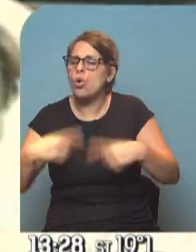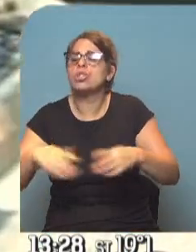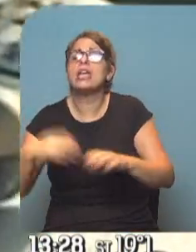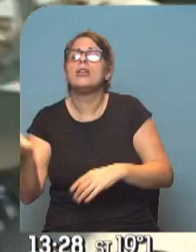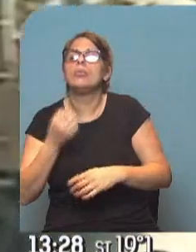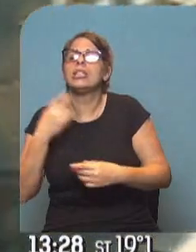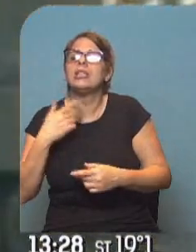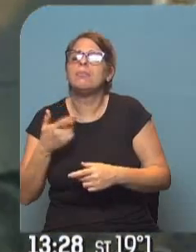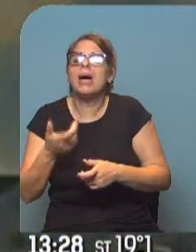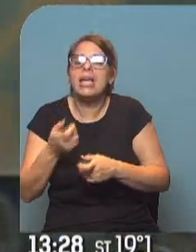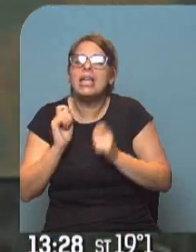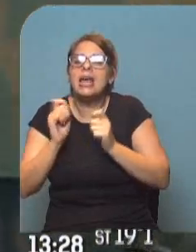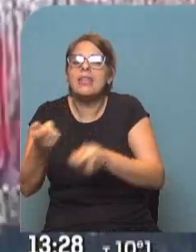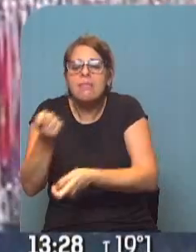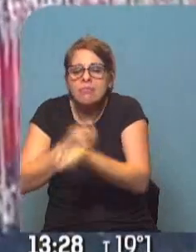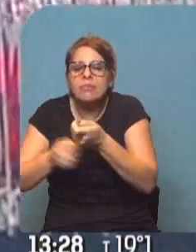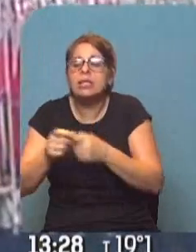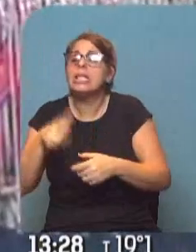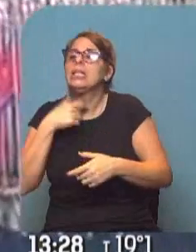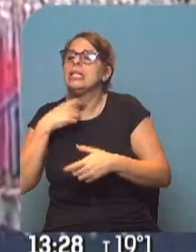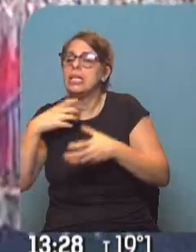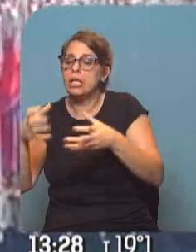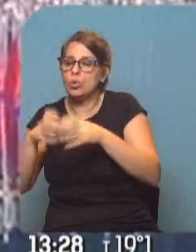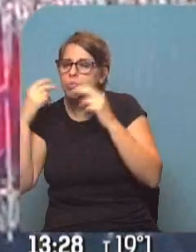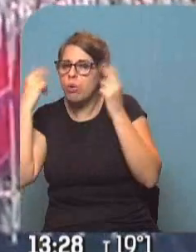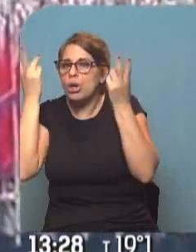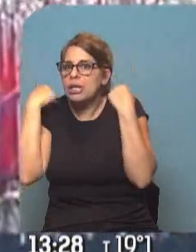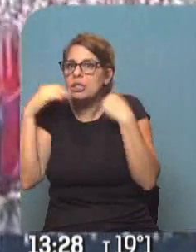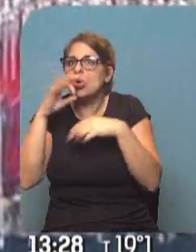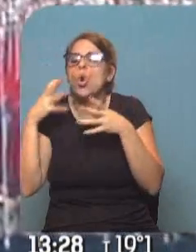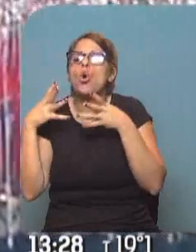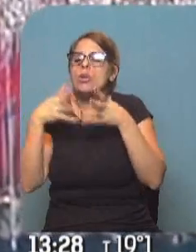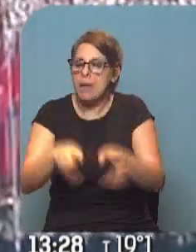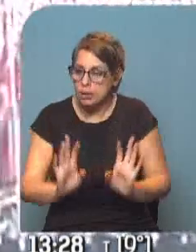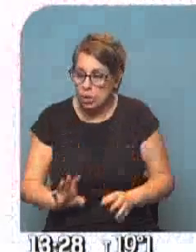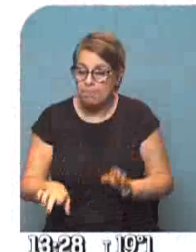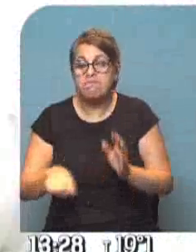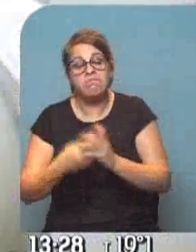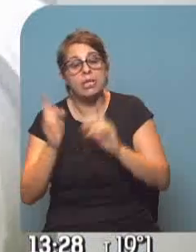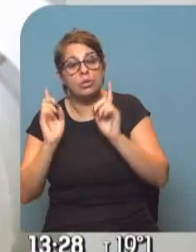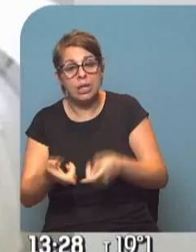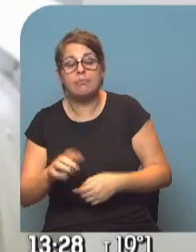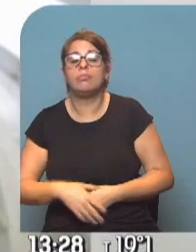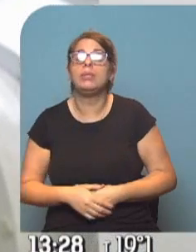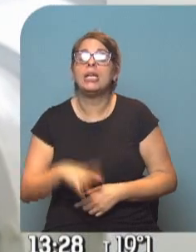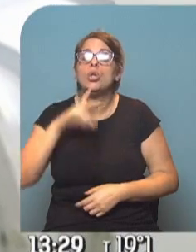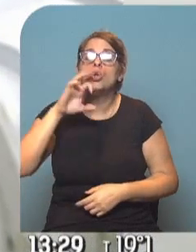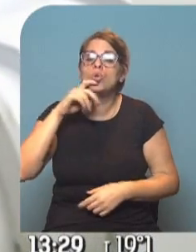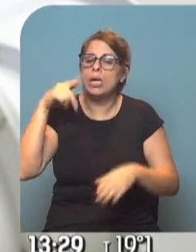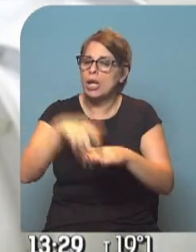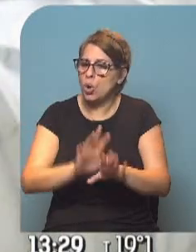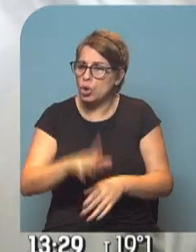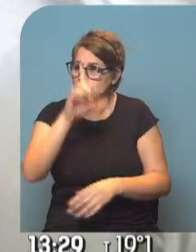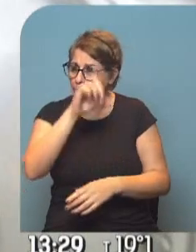algo a cambio que no sea una rendición incondicional o una invasión. Por otro lado, la desnuclearización de la